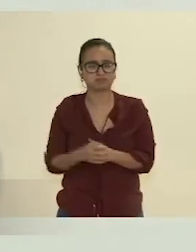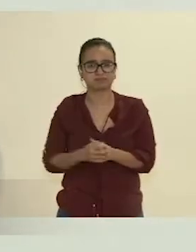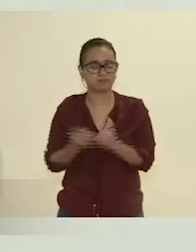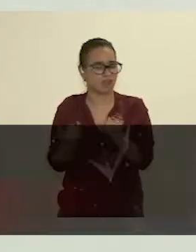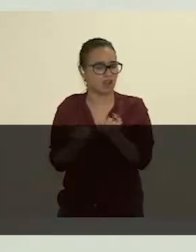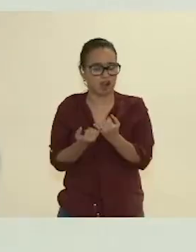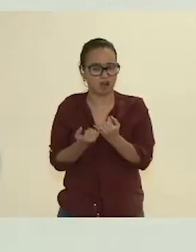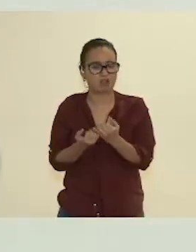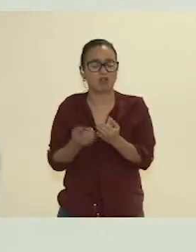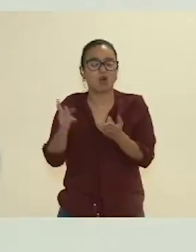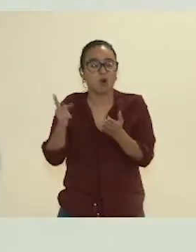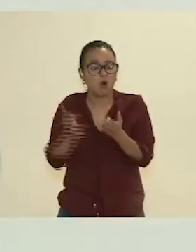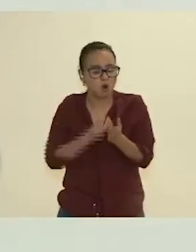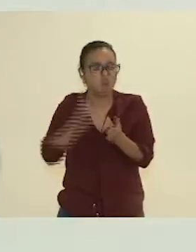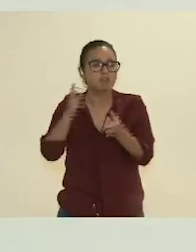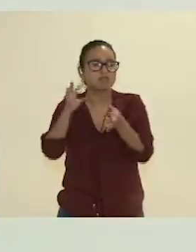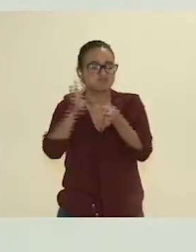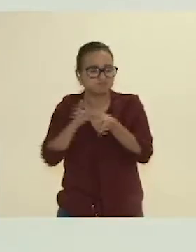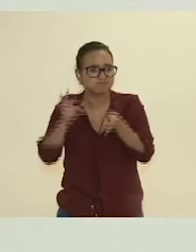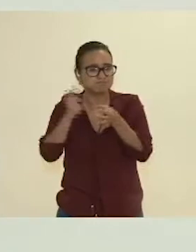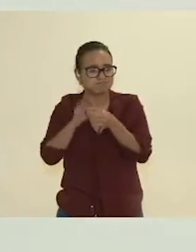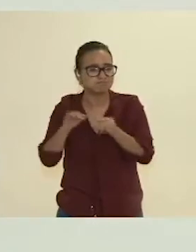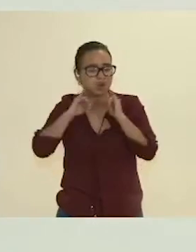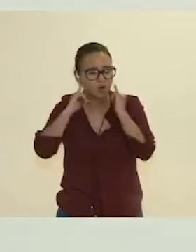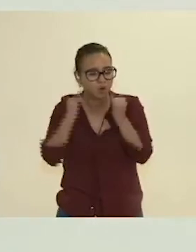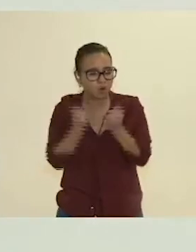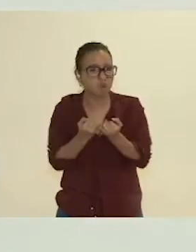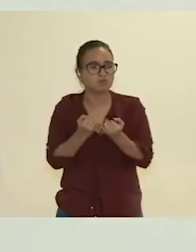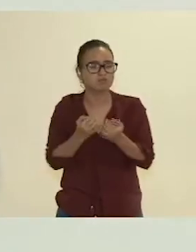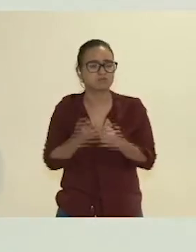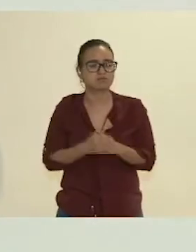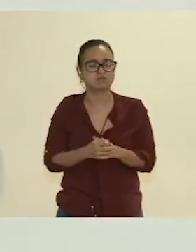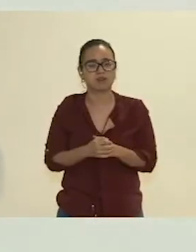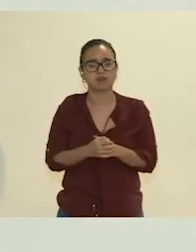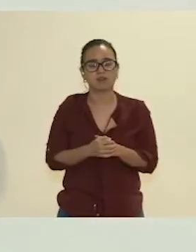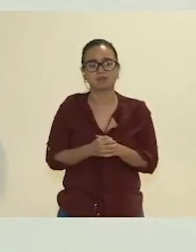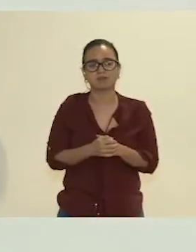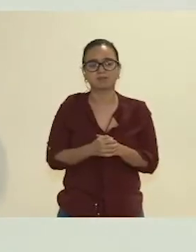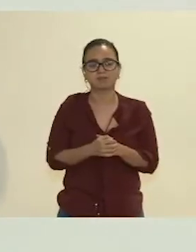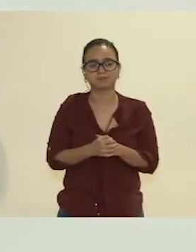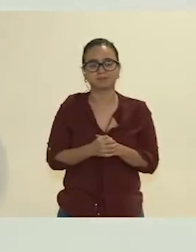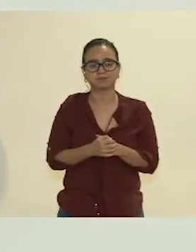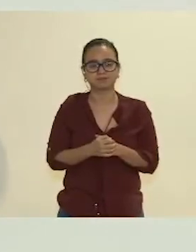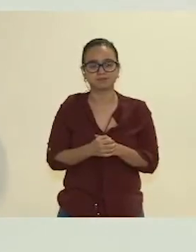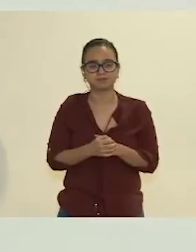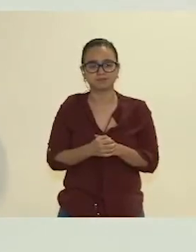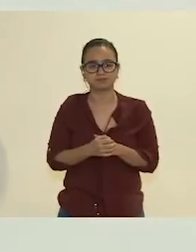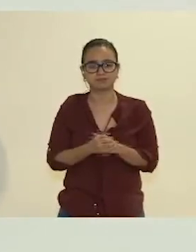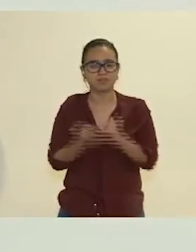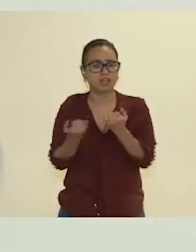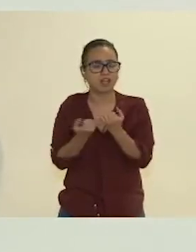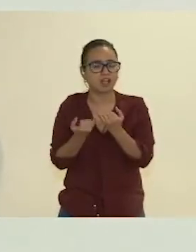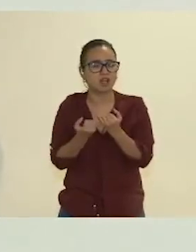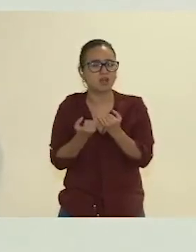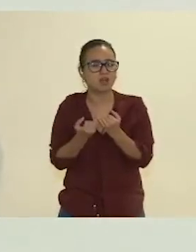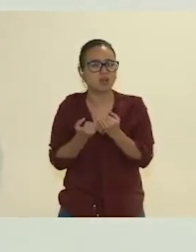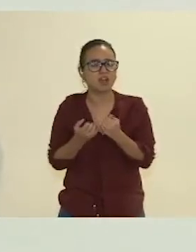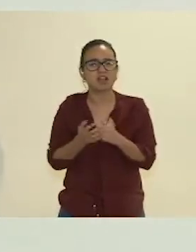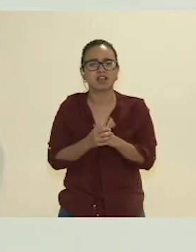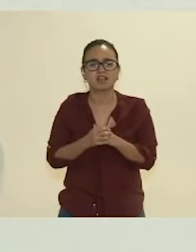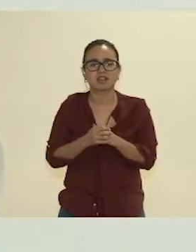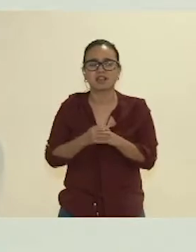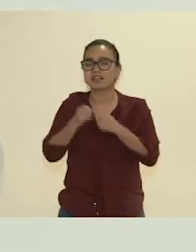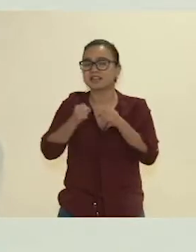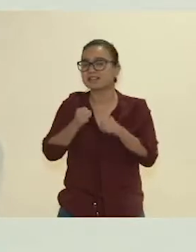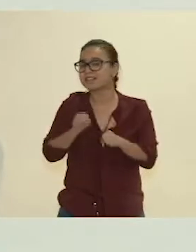retomaremos, estaremos nuevamente con ellos, aprovecharemos la coyuntura y la relación por parte de la Secretaría de Desarrollo Económico, de tal manera